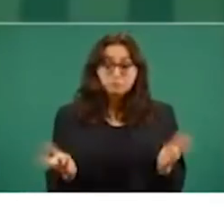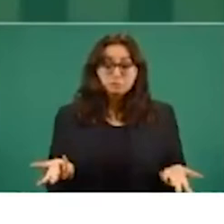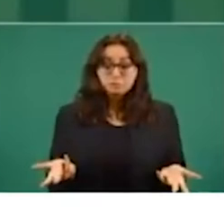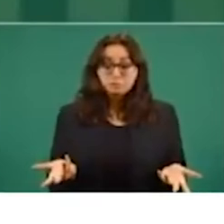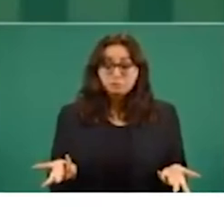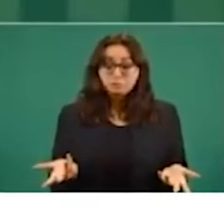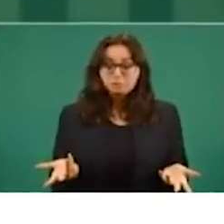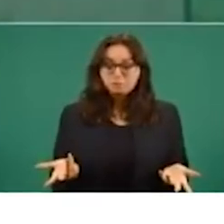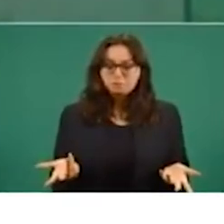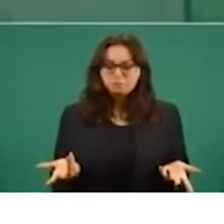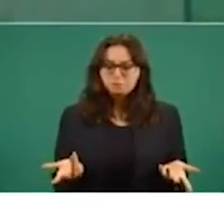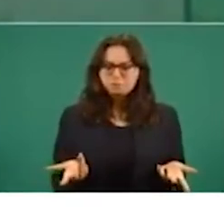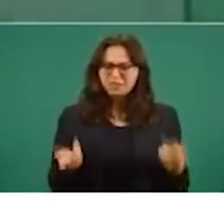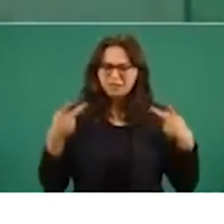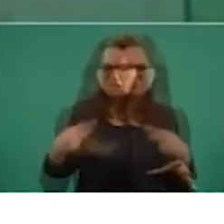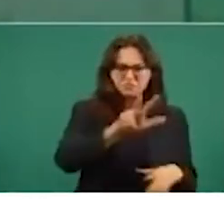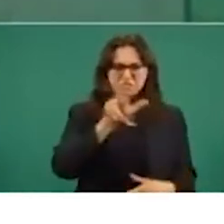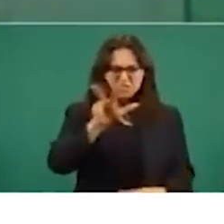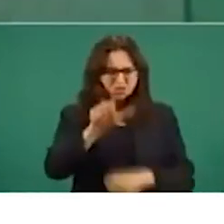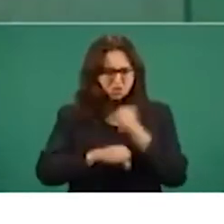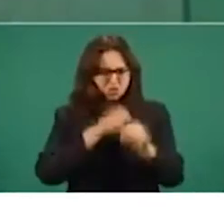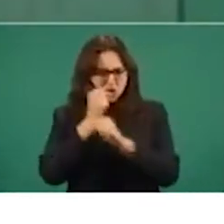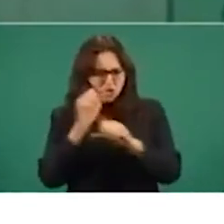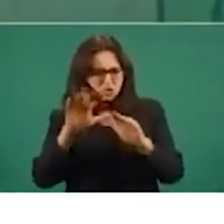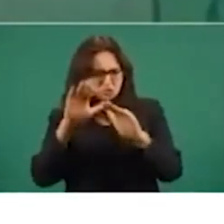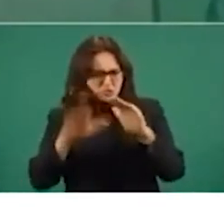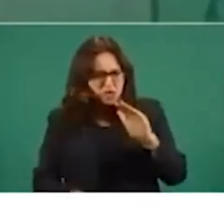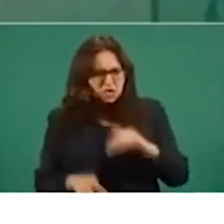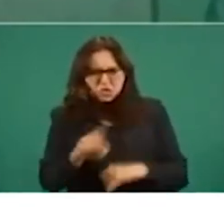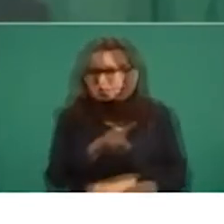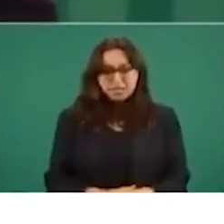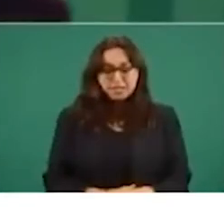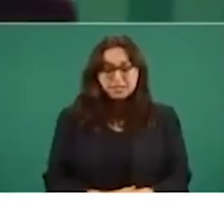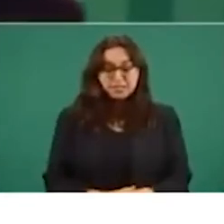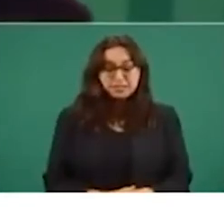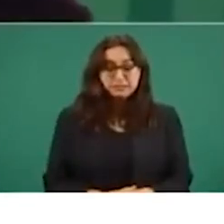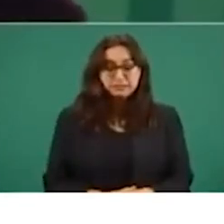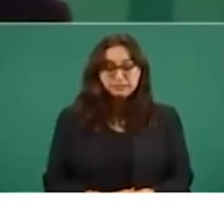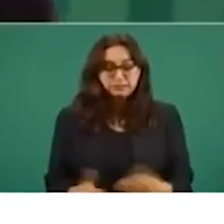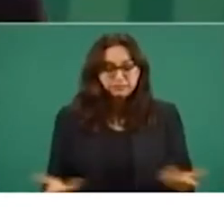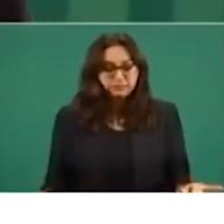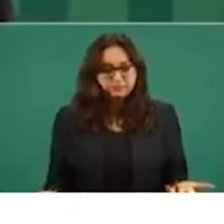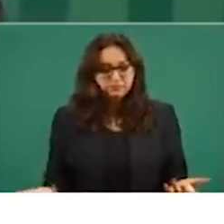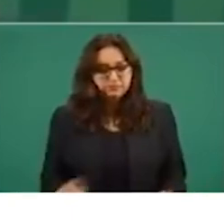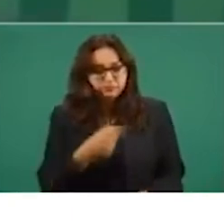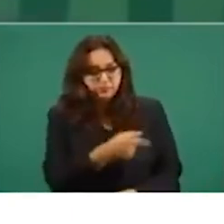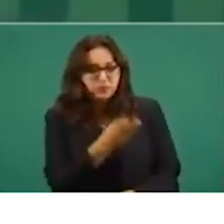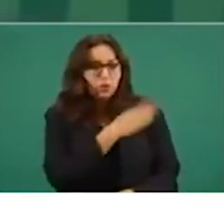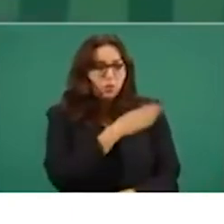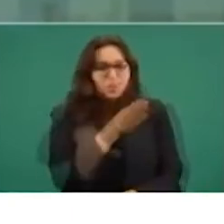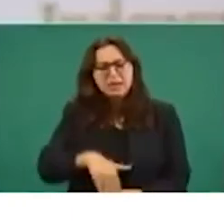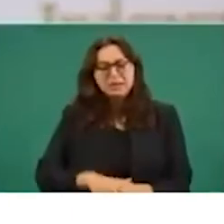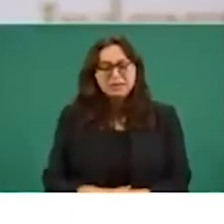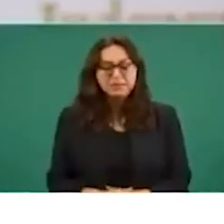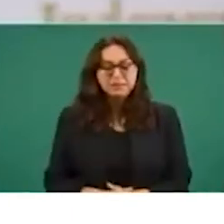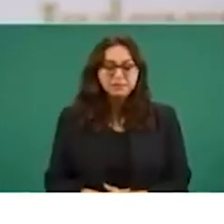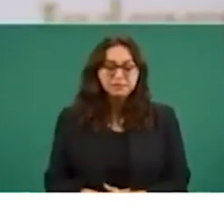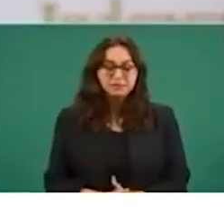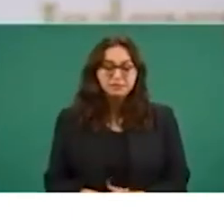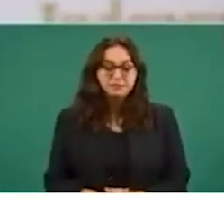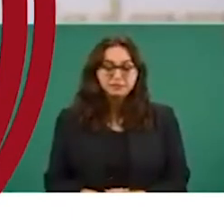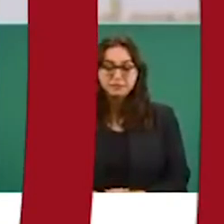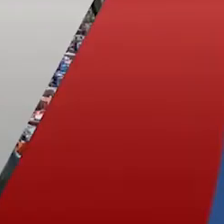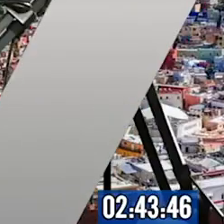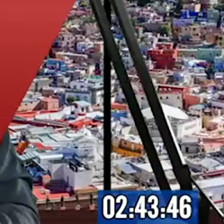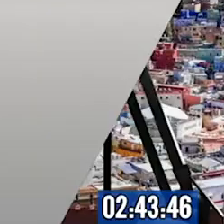que el ciudadano es menor de edad, que el ciudadano no sabe si la persona es buena o es mala, yo le